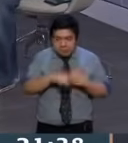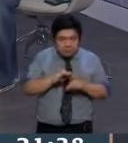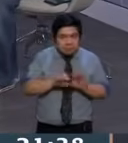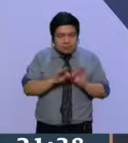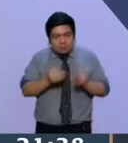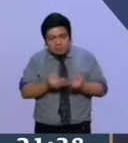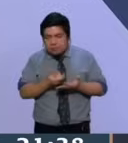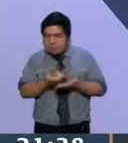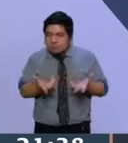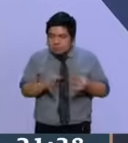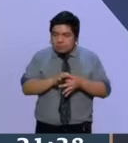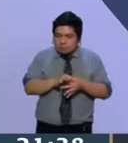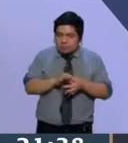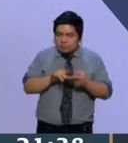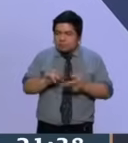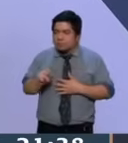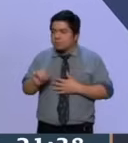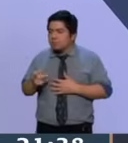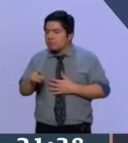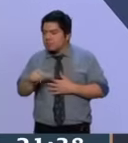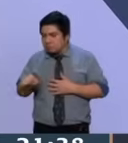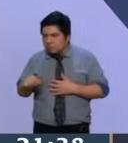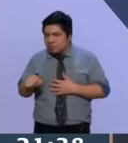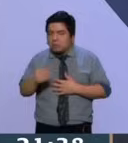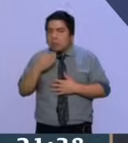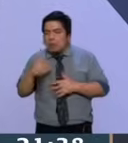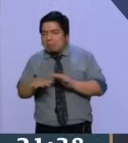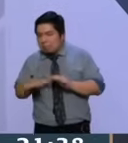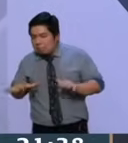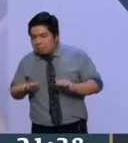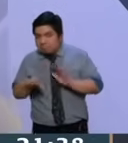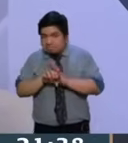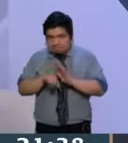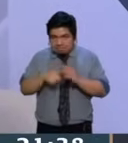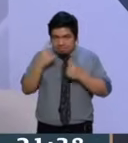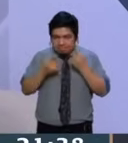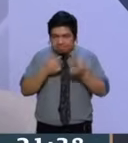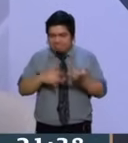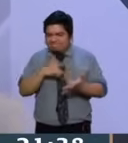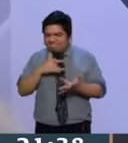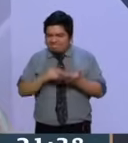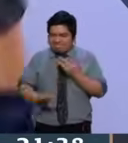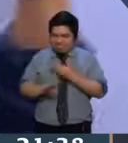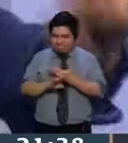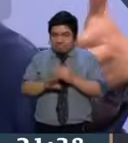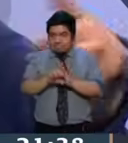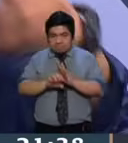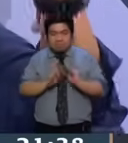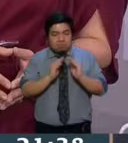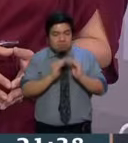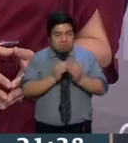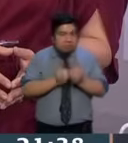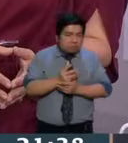manera integral. Ahora, en las utopías, pues nos da natación terrestre. Imagínate tú también qué ofensa, ¿no? Salir de tu casa en